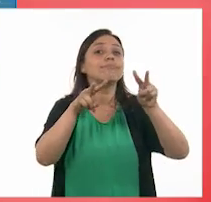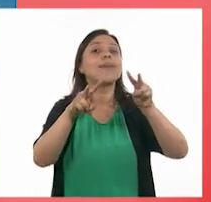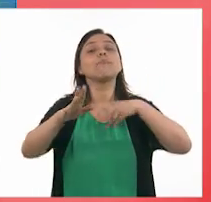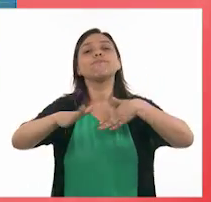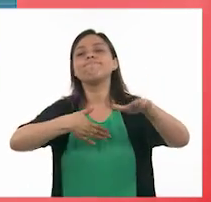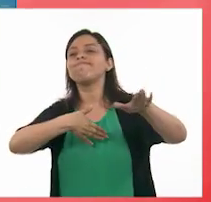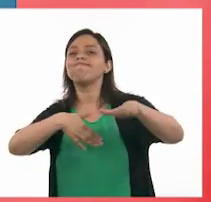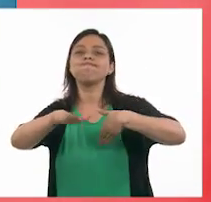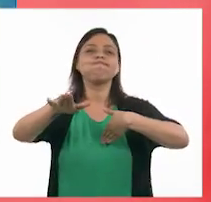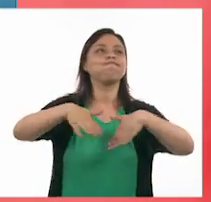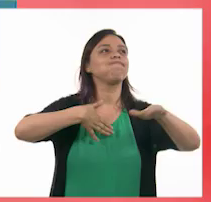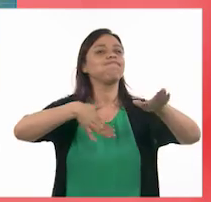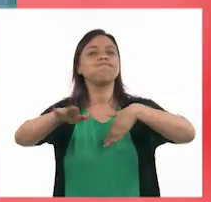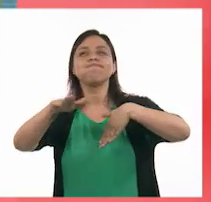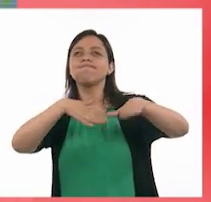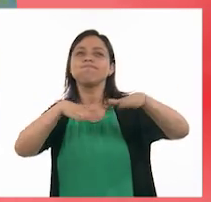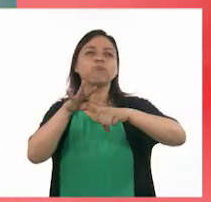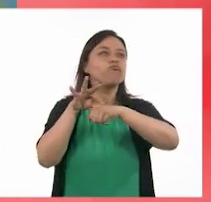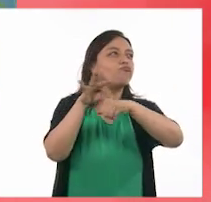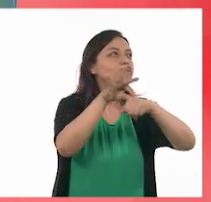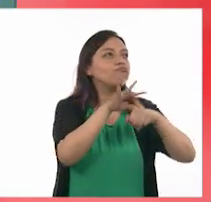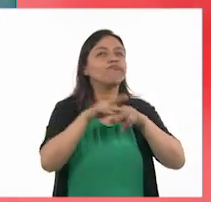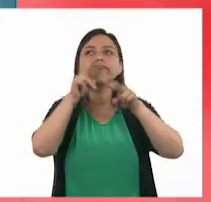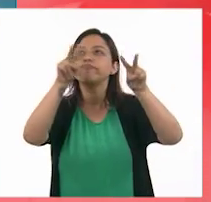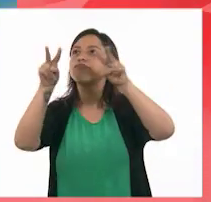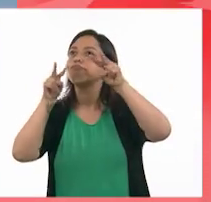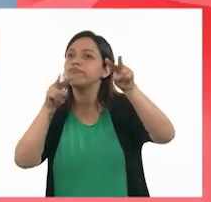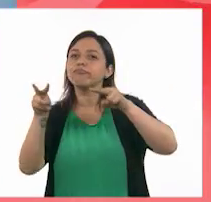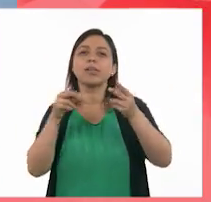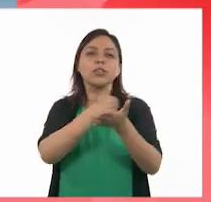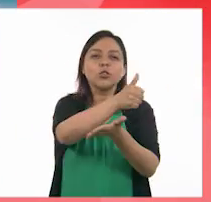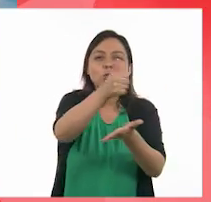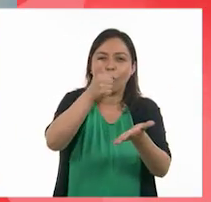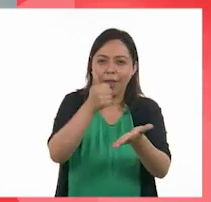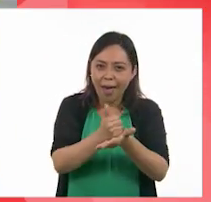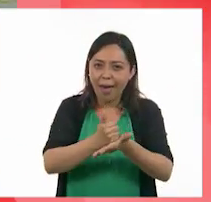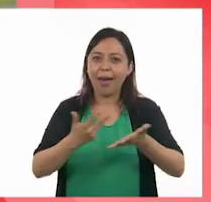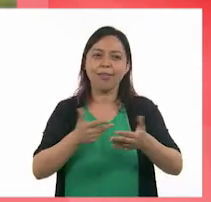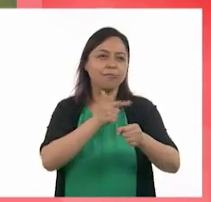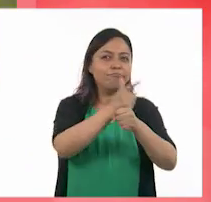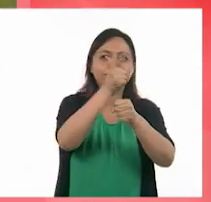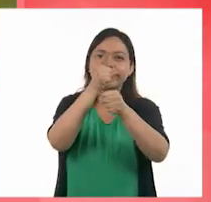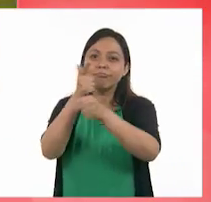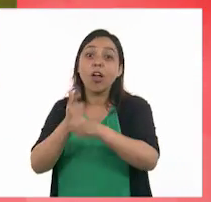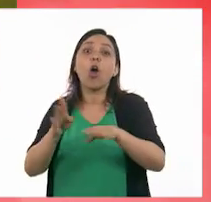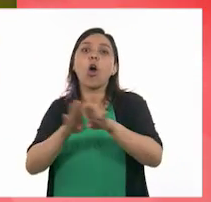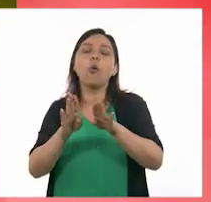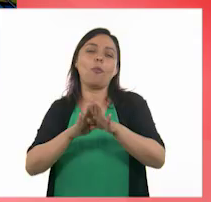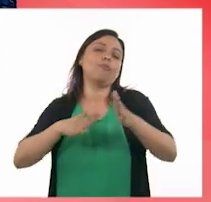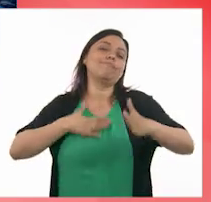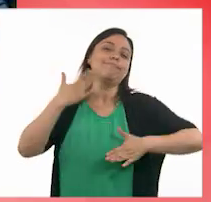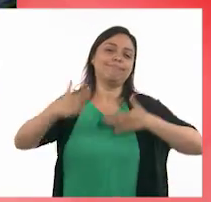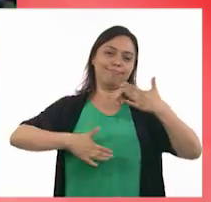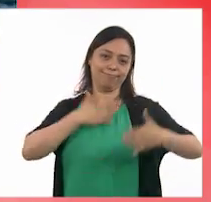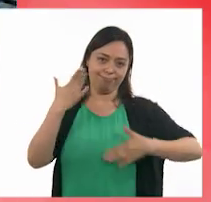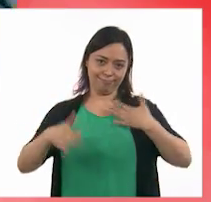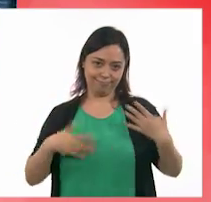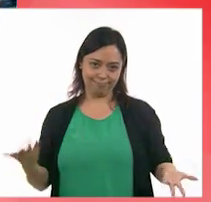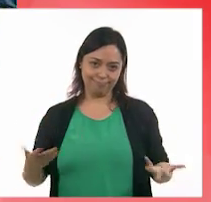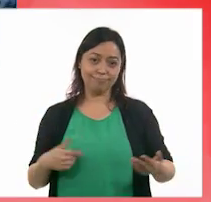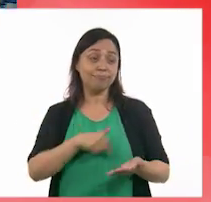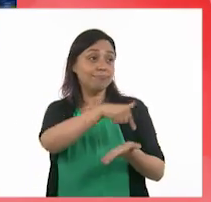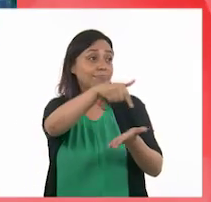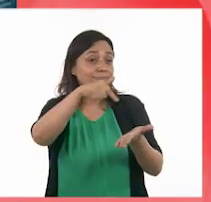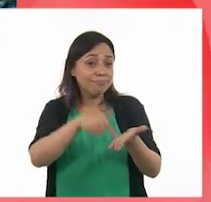es reviviéndolas. La única manera de encontrar que la ciudad vive, pues es disfrutándola. Claro, un lugar, sin lugar a